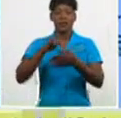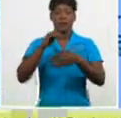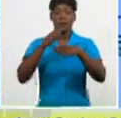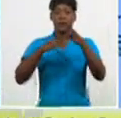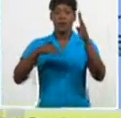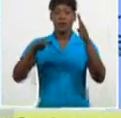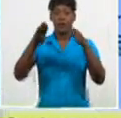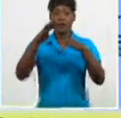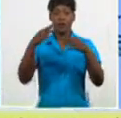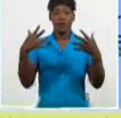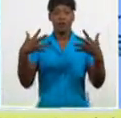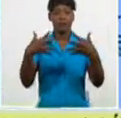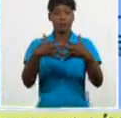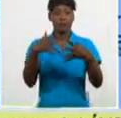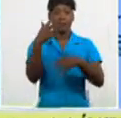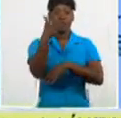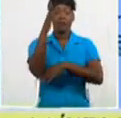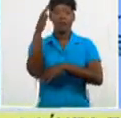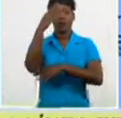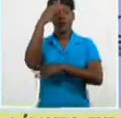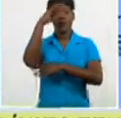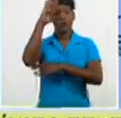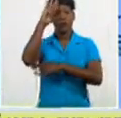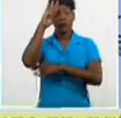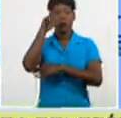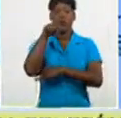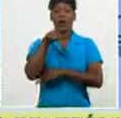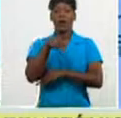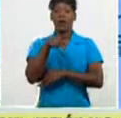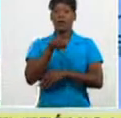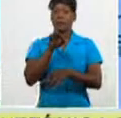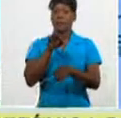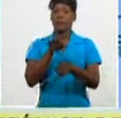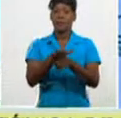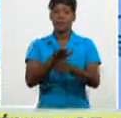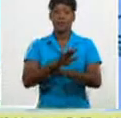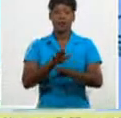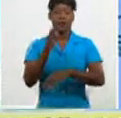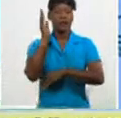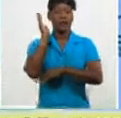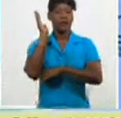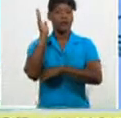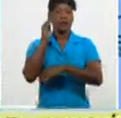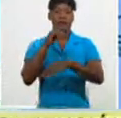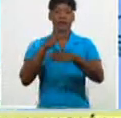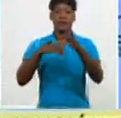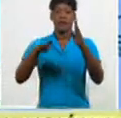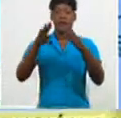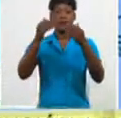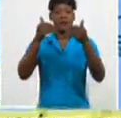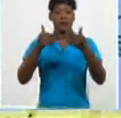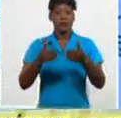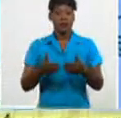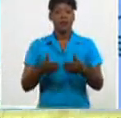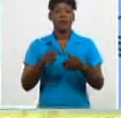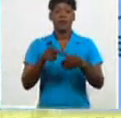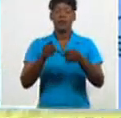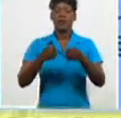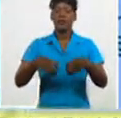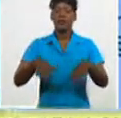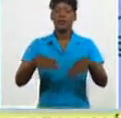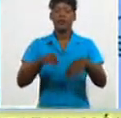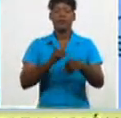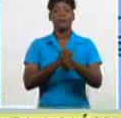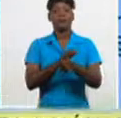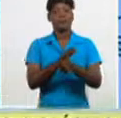Relaciones Exteriores de la República de Cuba. De inmediato iniciamos la conferencia de prensa del Ministerio de Salud Pública sobre la actualización de la